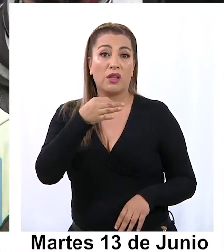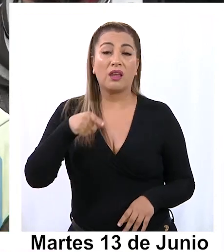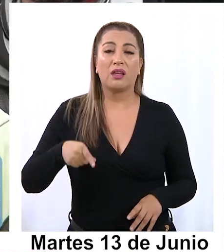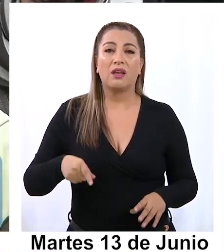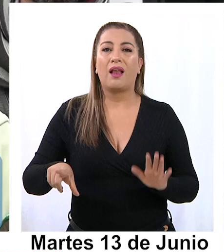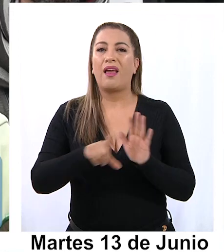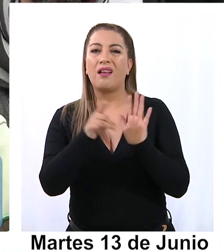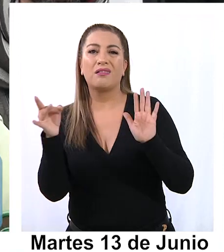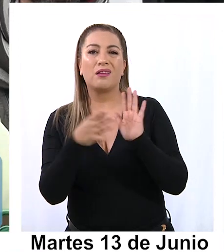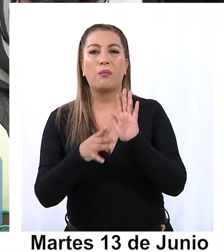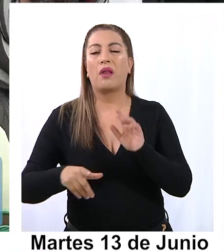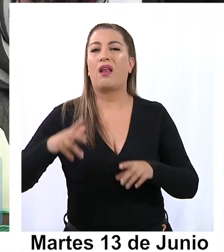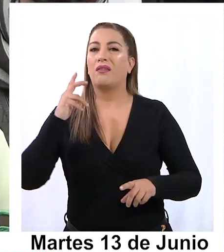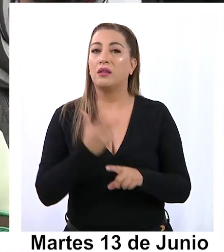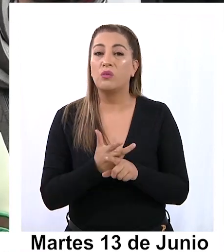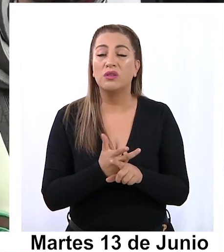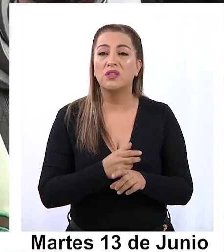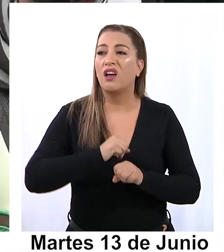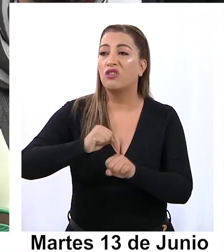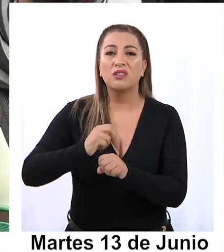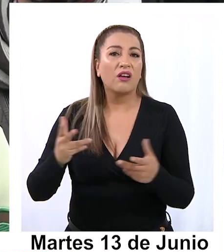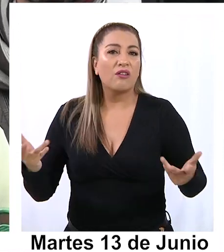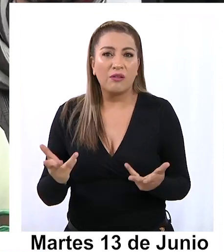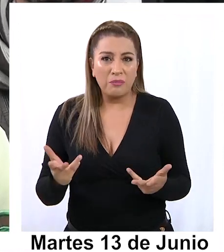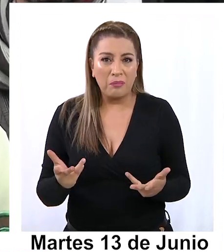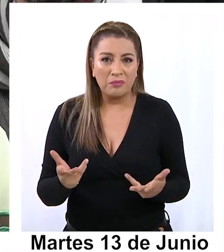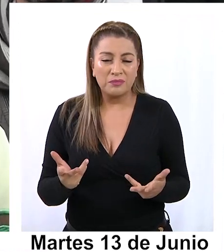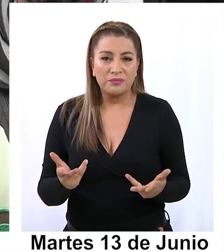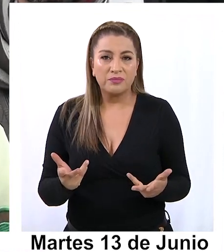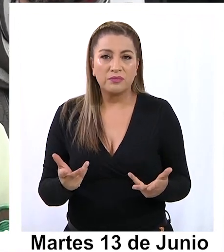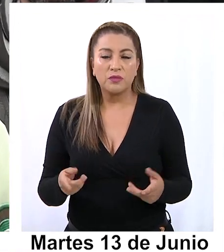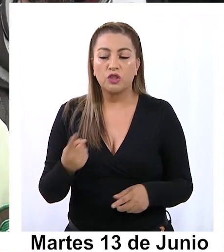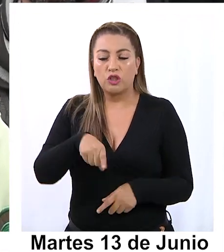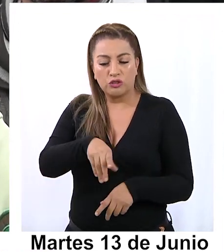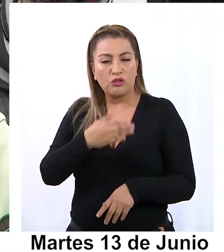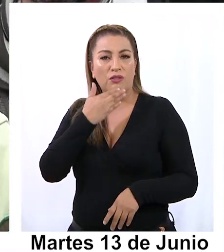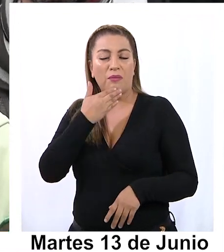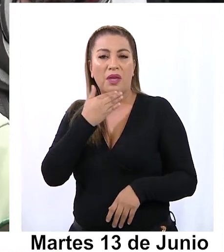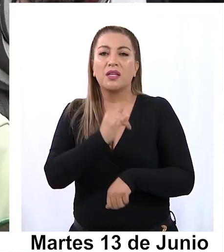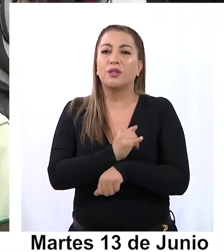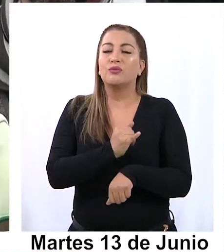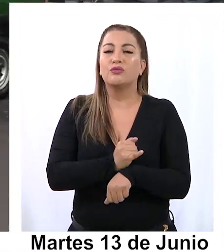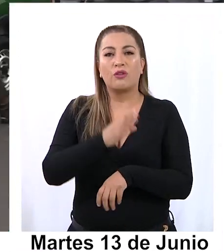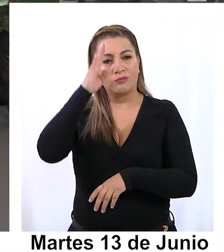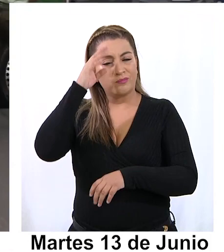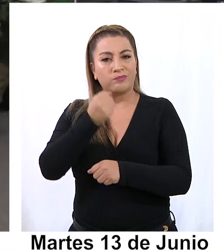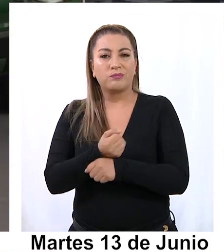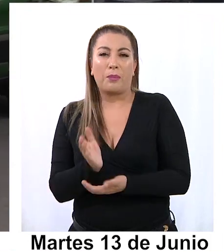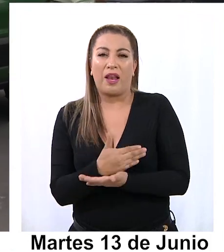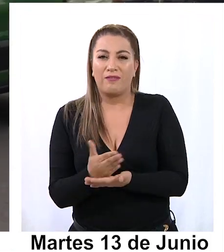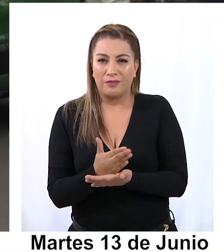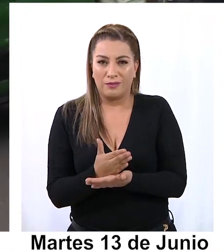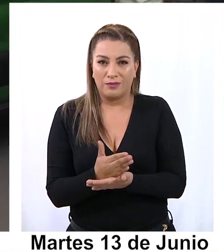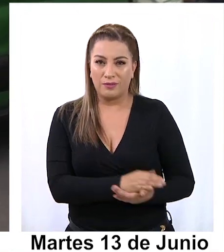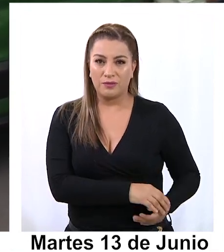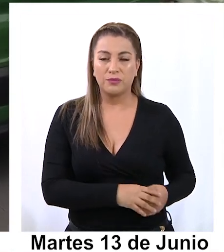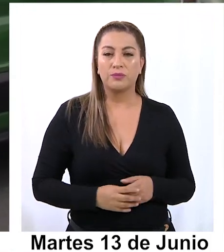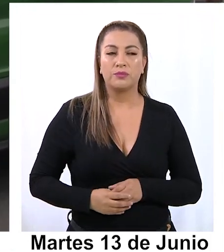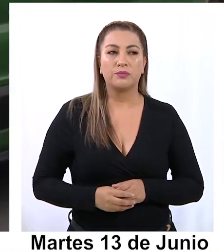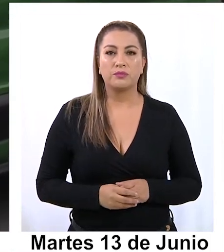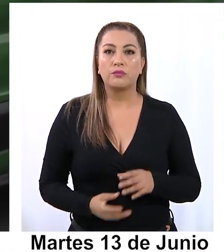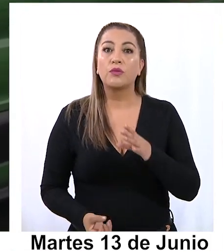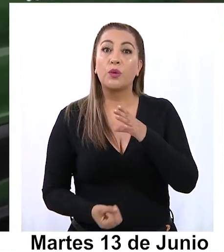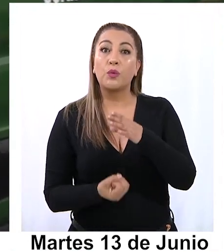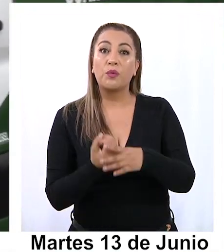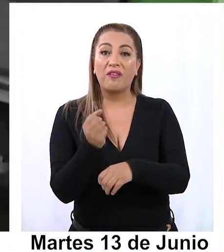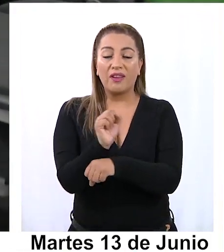organizado, la delincuencia, se combate de manera organizada, con las instituciones haciendo lo suyo. Los